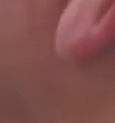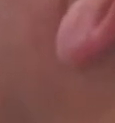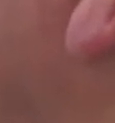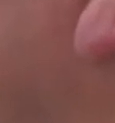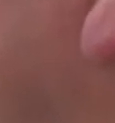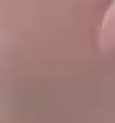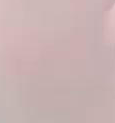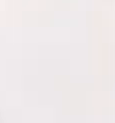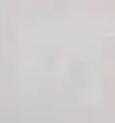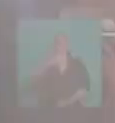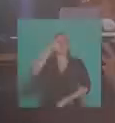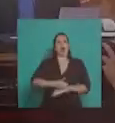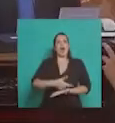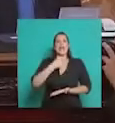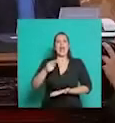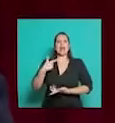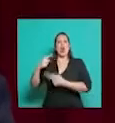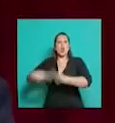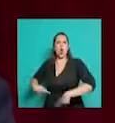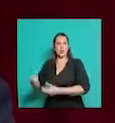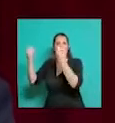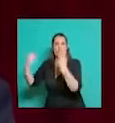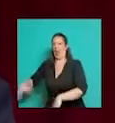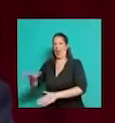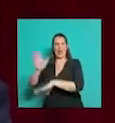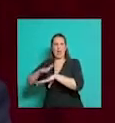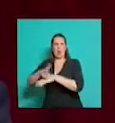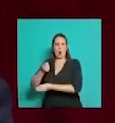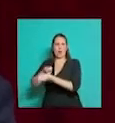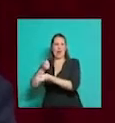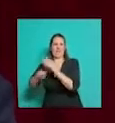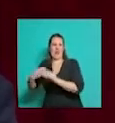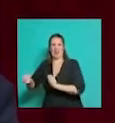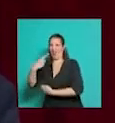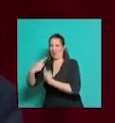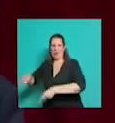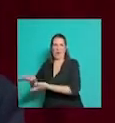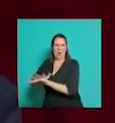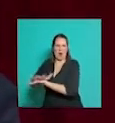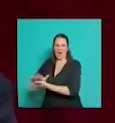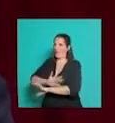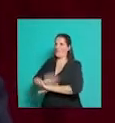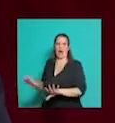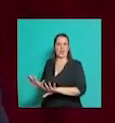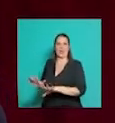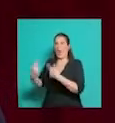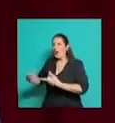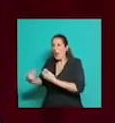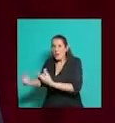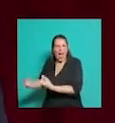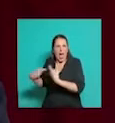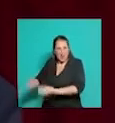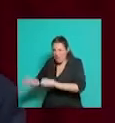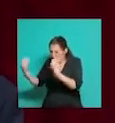No se podía regalar la energía en la Argentina. No se podía. Yo siempre digo lo mismo y por ahí se van a cansar de escucharme, pero yo caminé esta